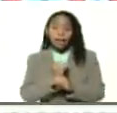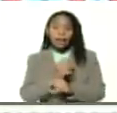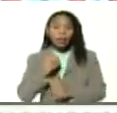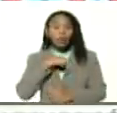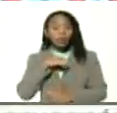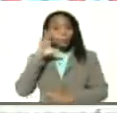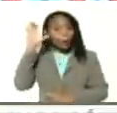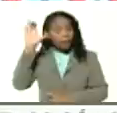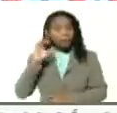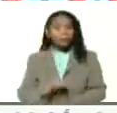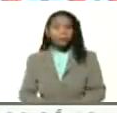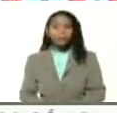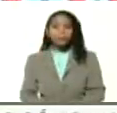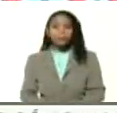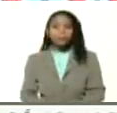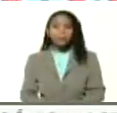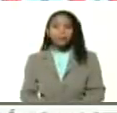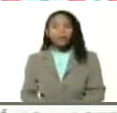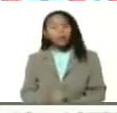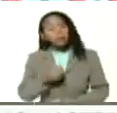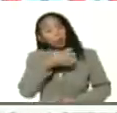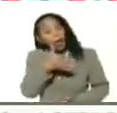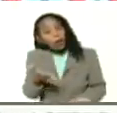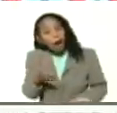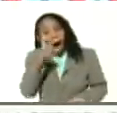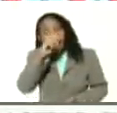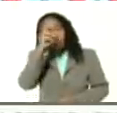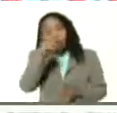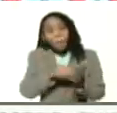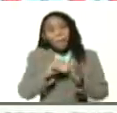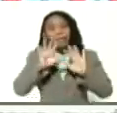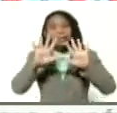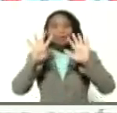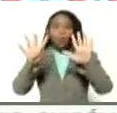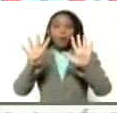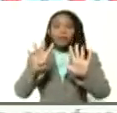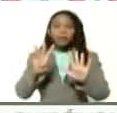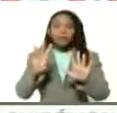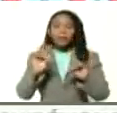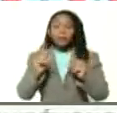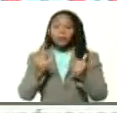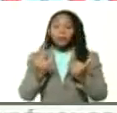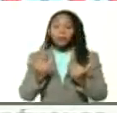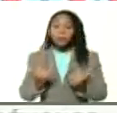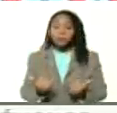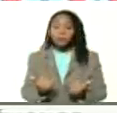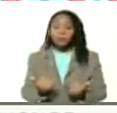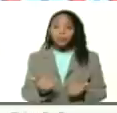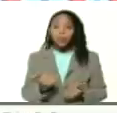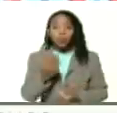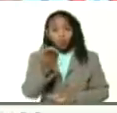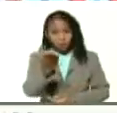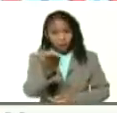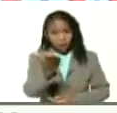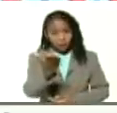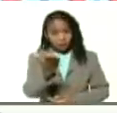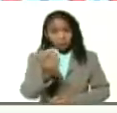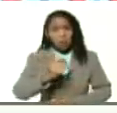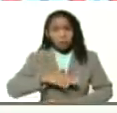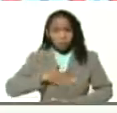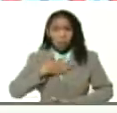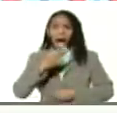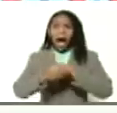nuestro país. Bueno, el año 2019, inmediatamente, ustedes pueden hacer